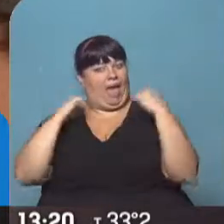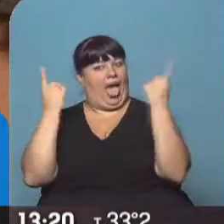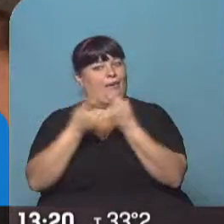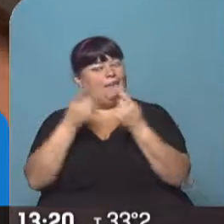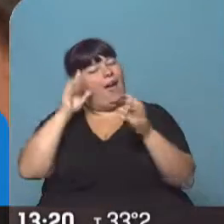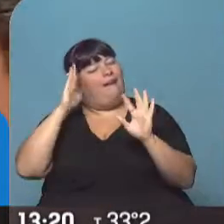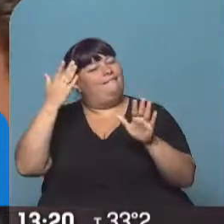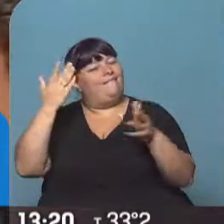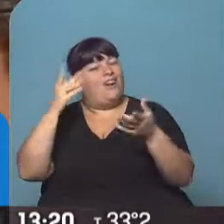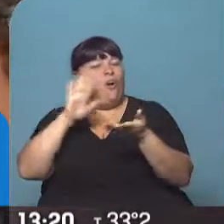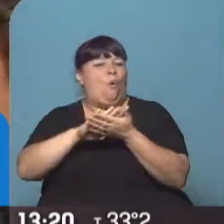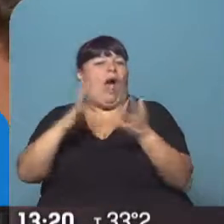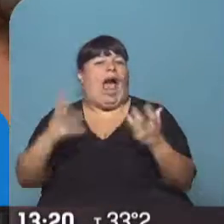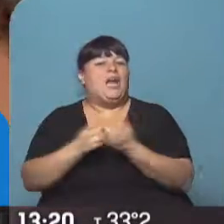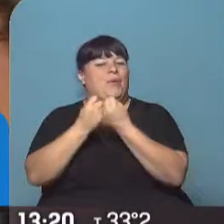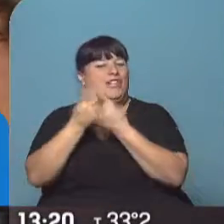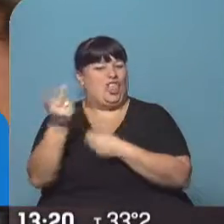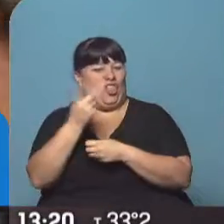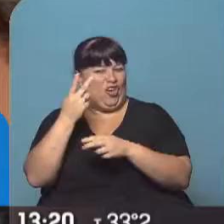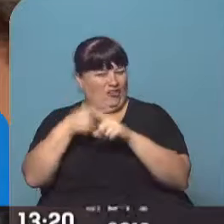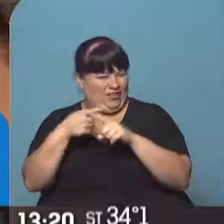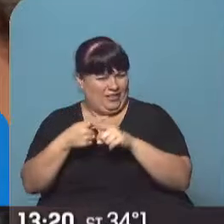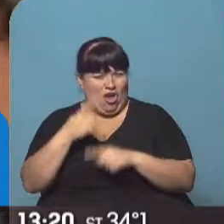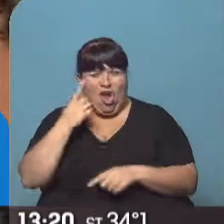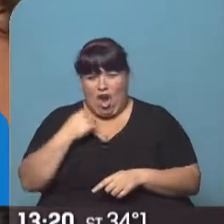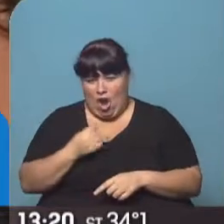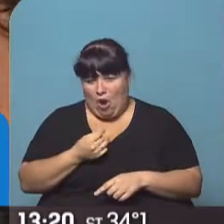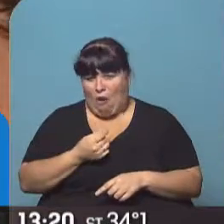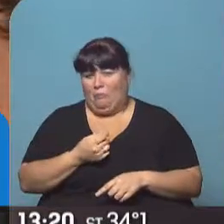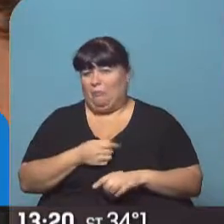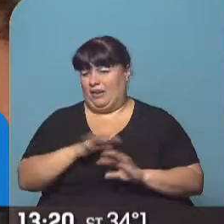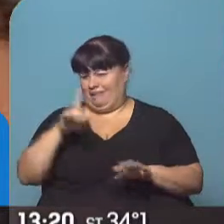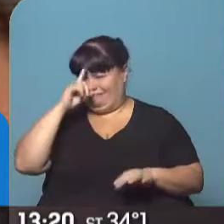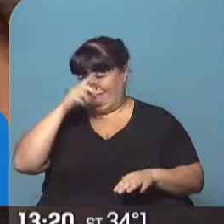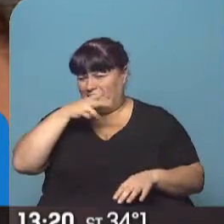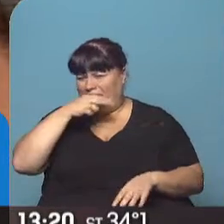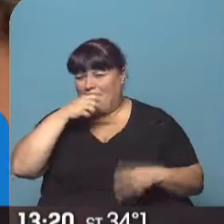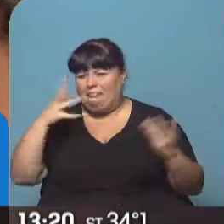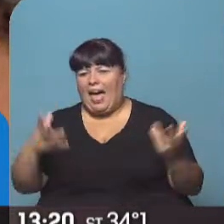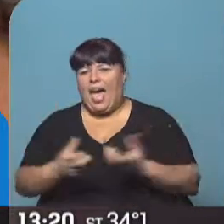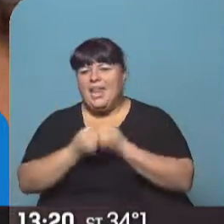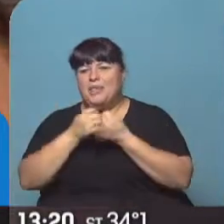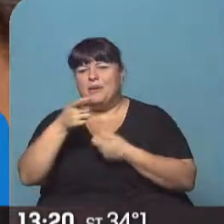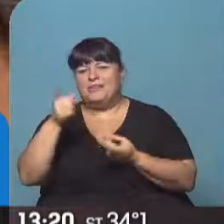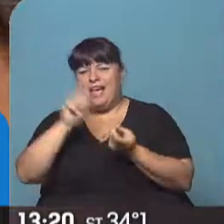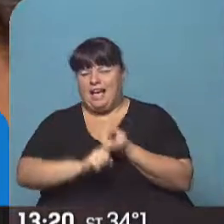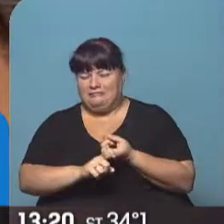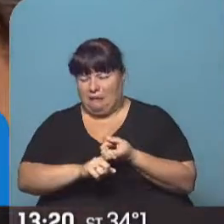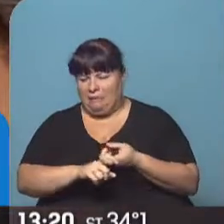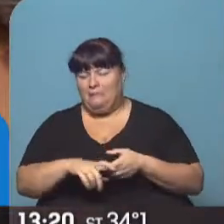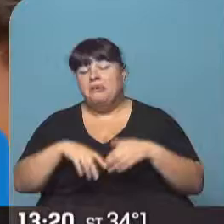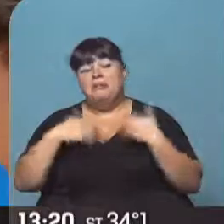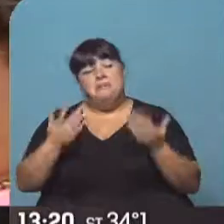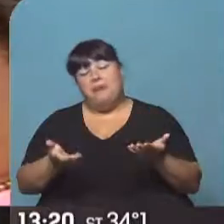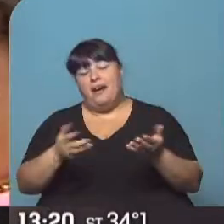para recordar el aniversario de ellos. El tipo, ni idea que es el aniversario de casados.